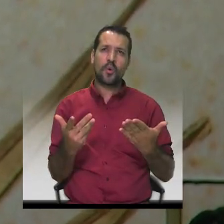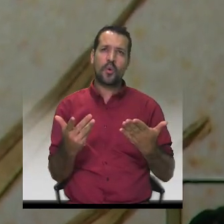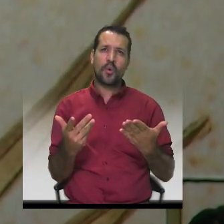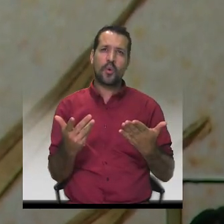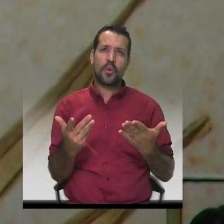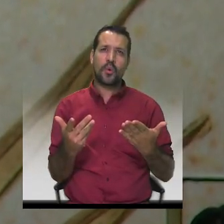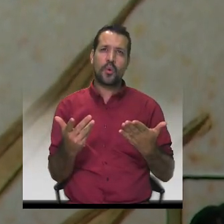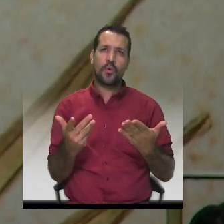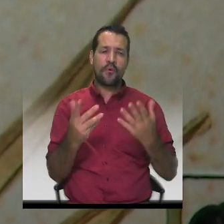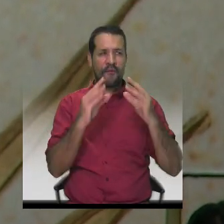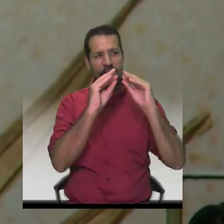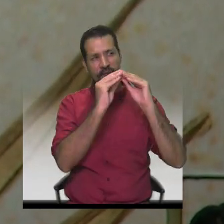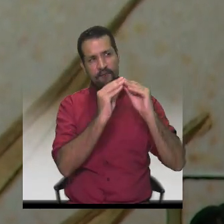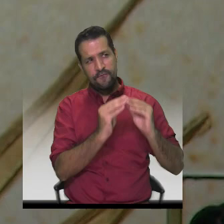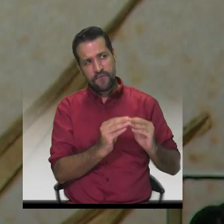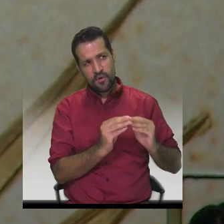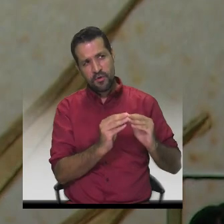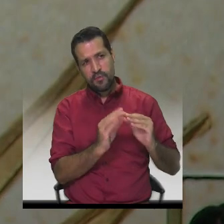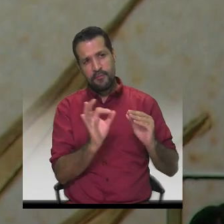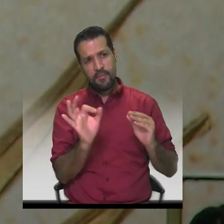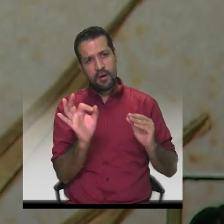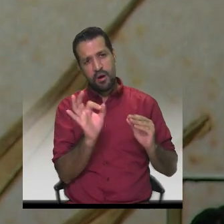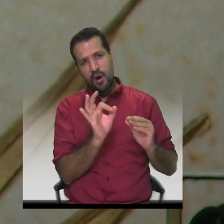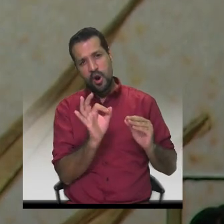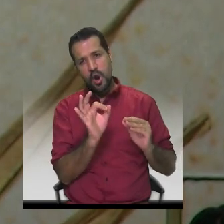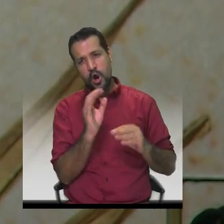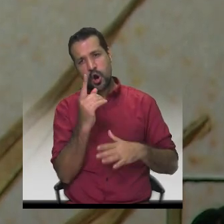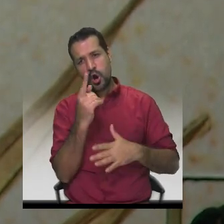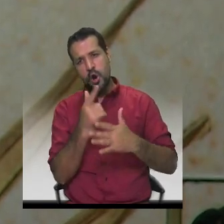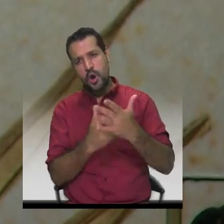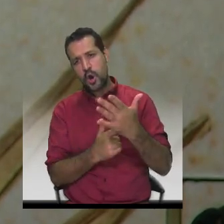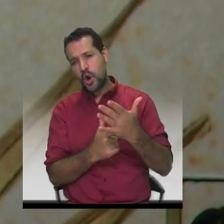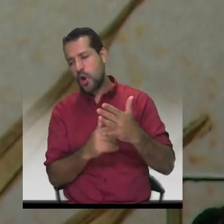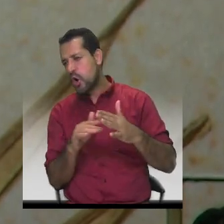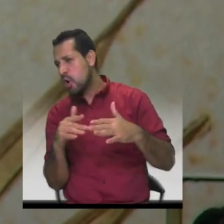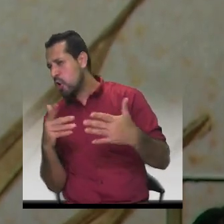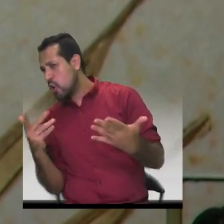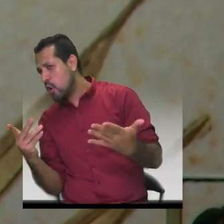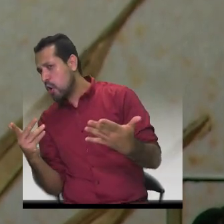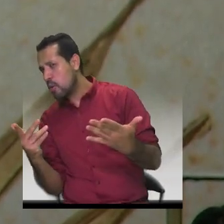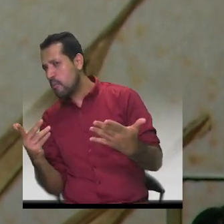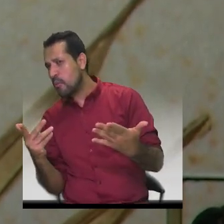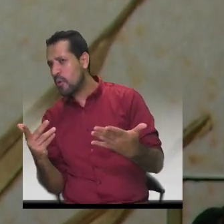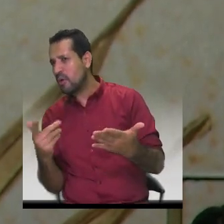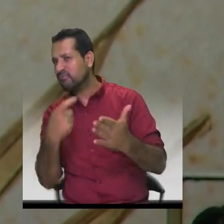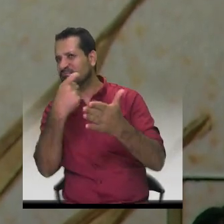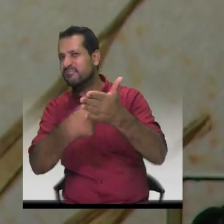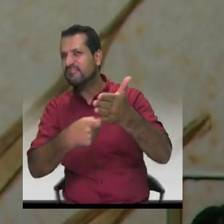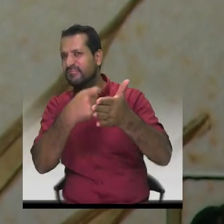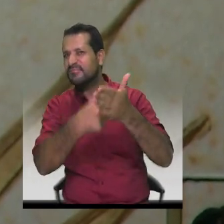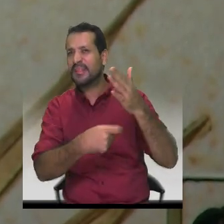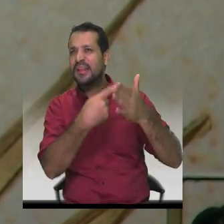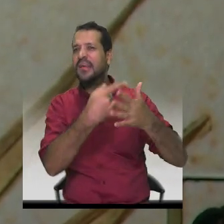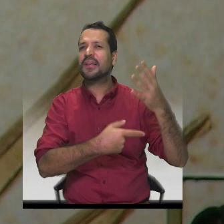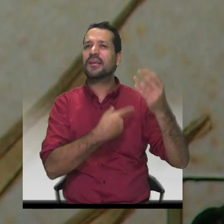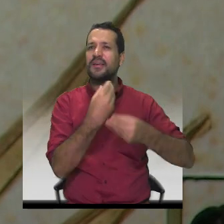simplemente de forma, es de maneras de, en que consumimos? ¿Cómo nosotros como industria podemos de alguna